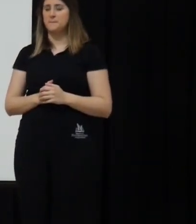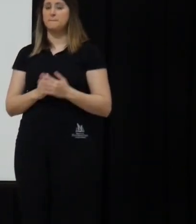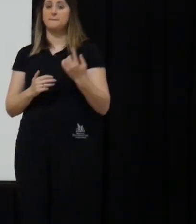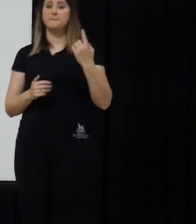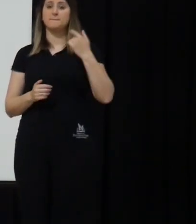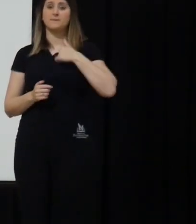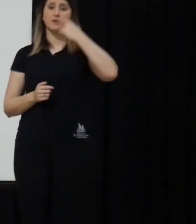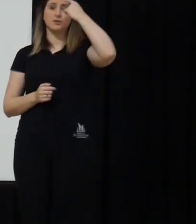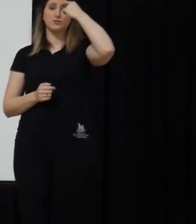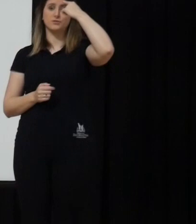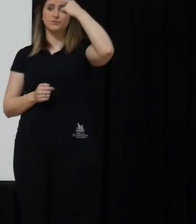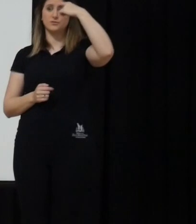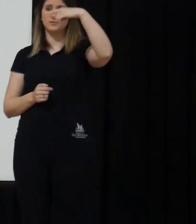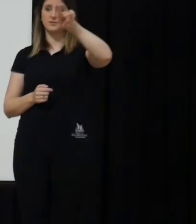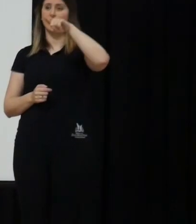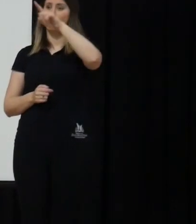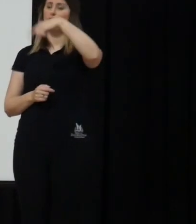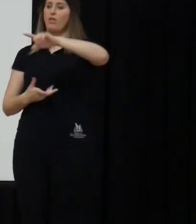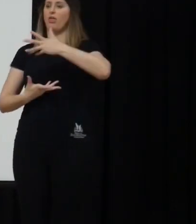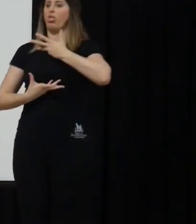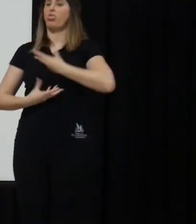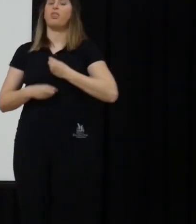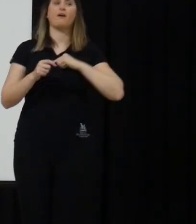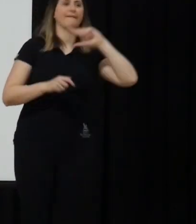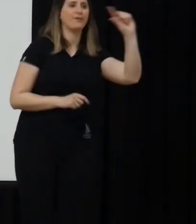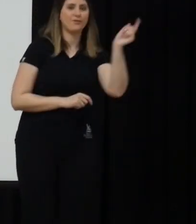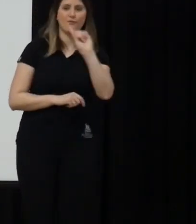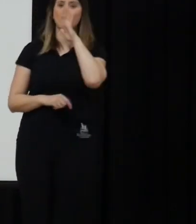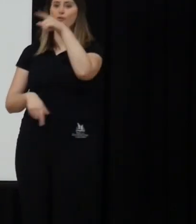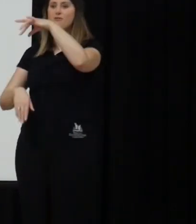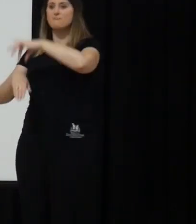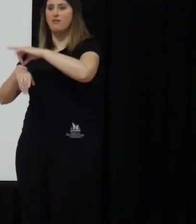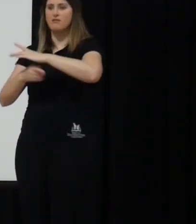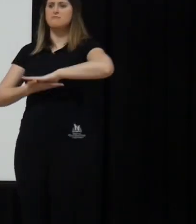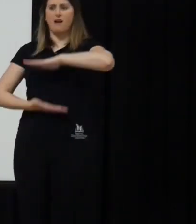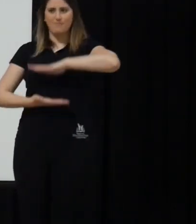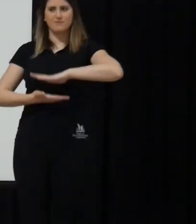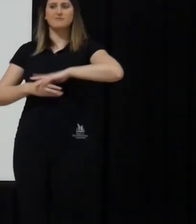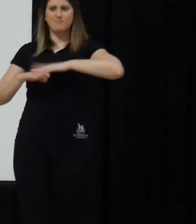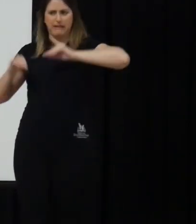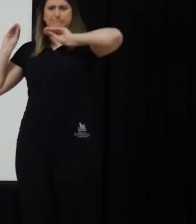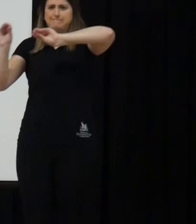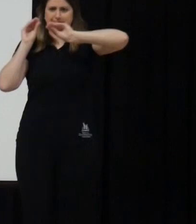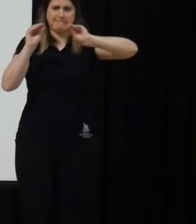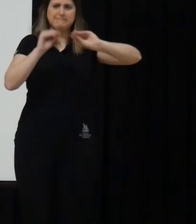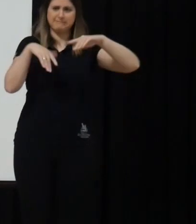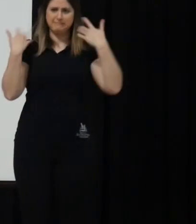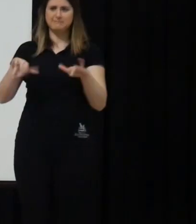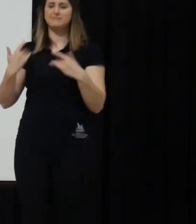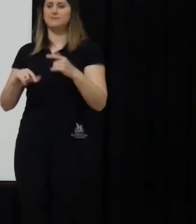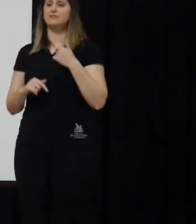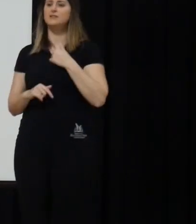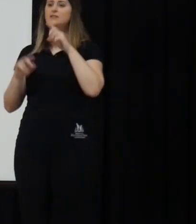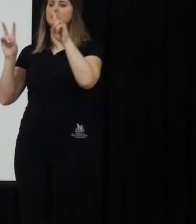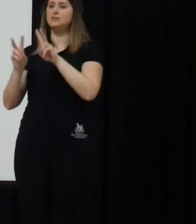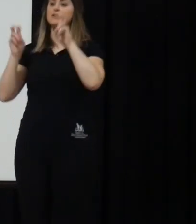Y sé que no vais a salir defraudados porque el doctor Serrano tiene capacidad, ¿eh?, en su tema que domina,